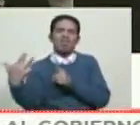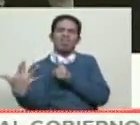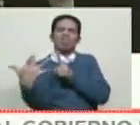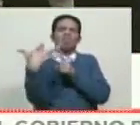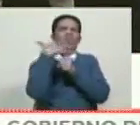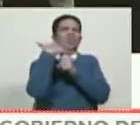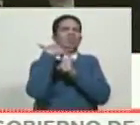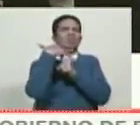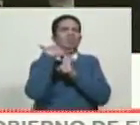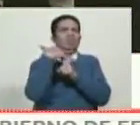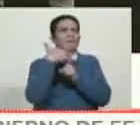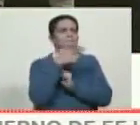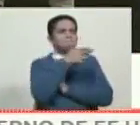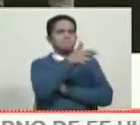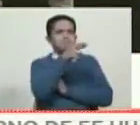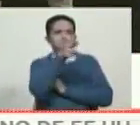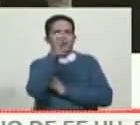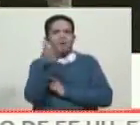pueblo chavista.